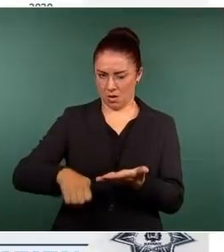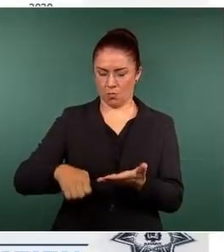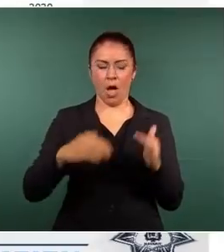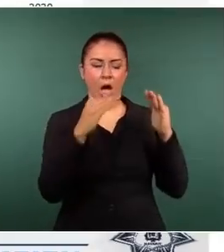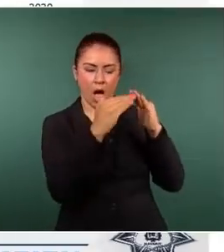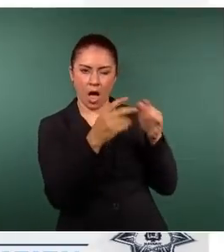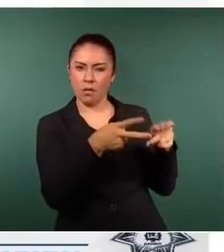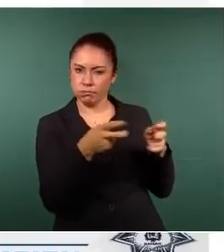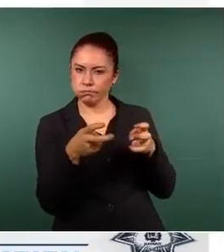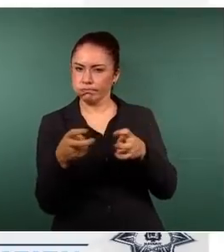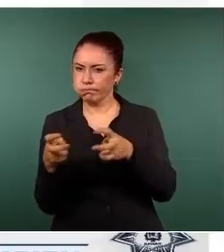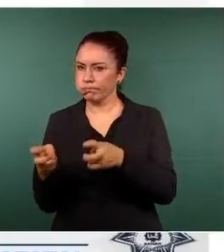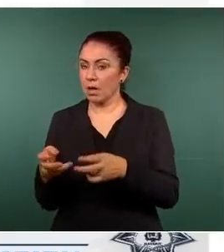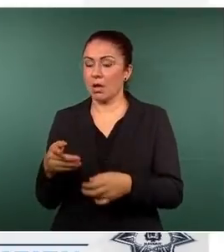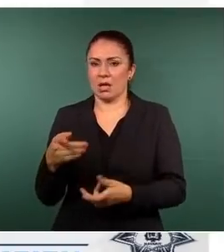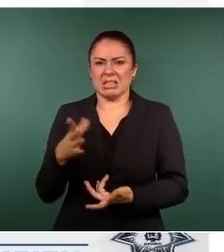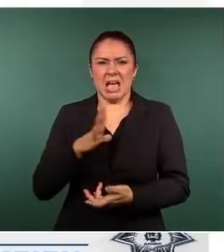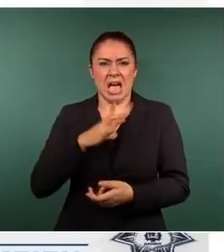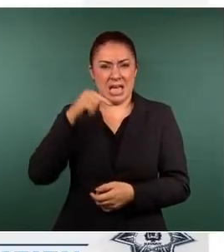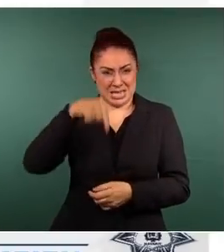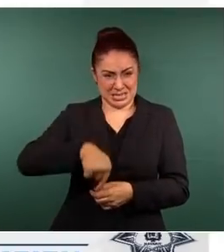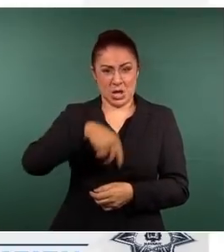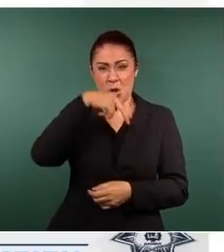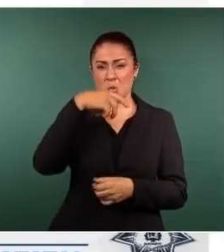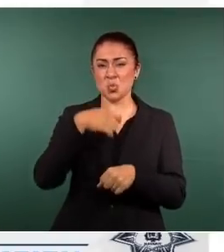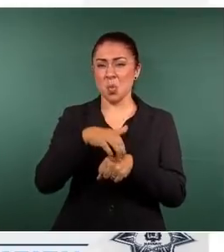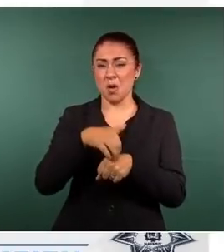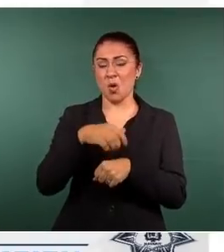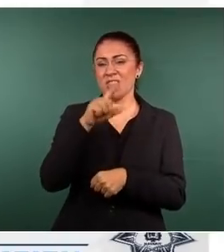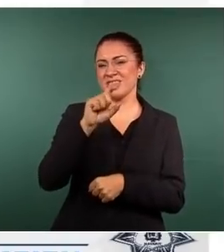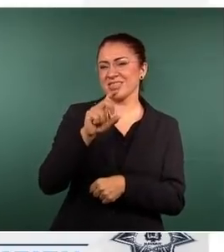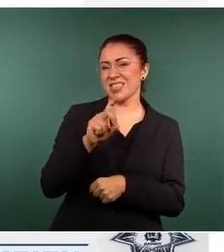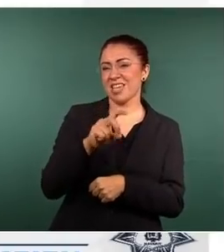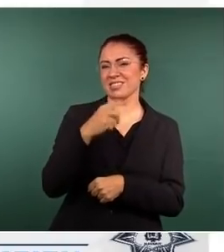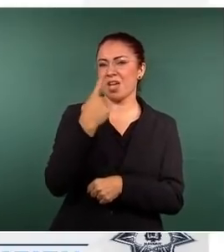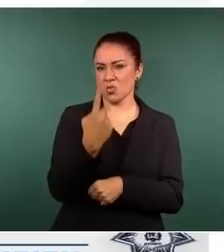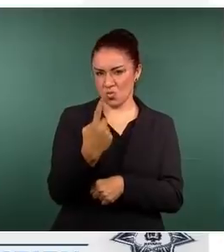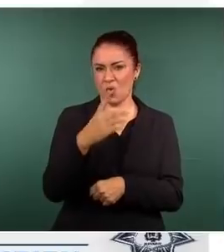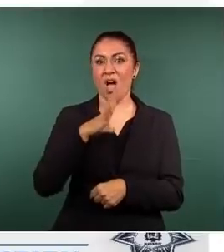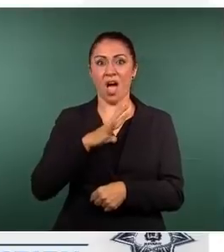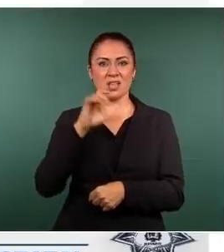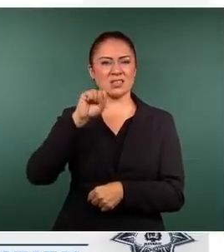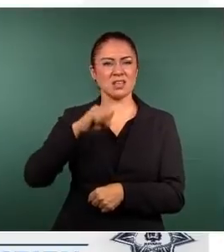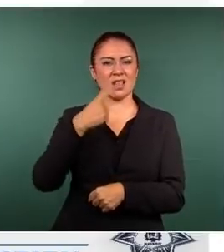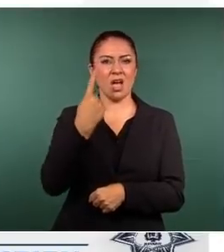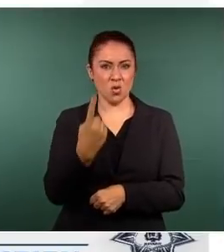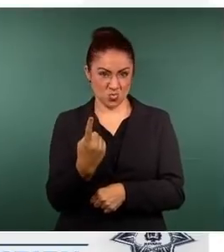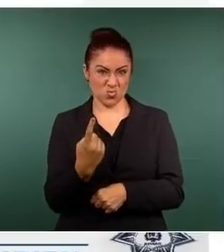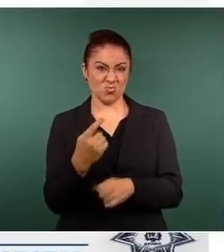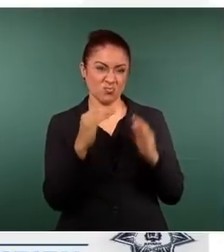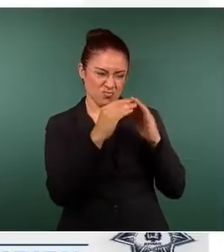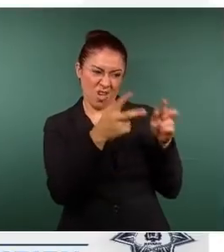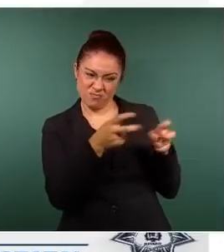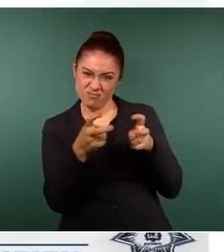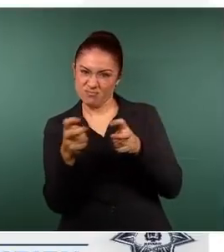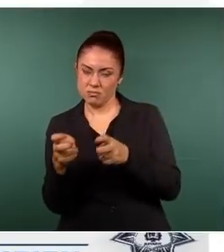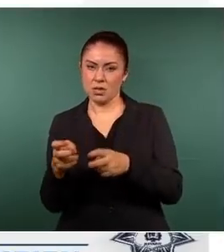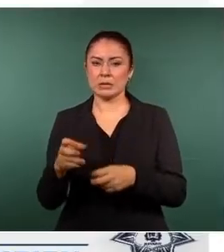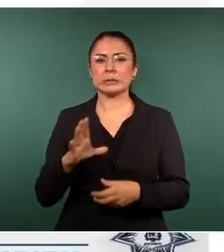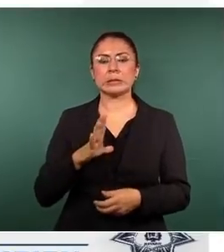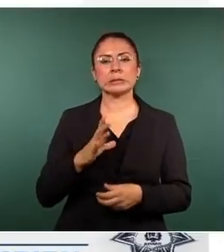nos encontramos en el lugar número 31 con 61 casos en el robo de transporte